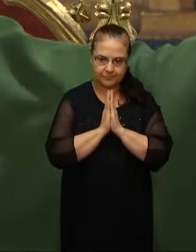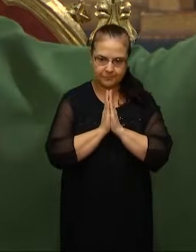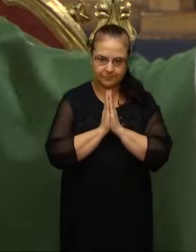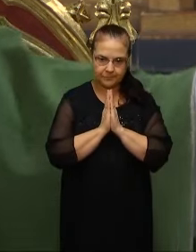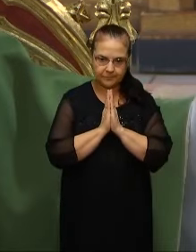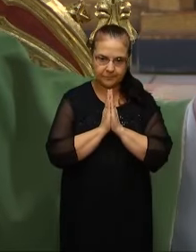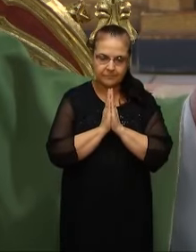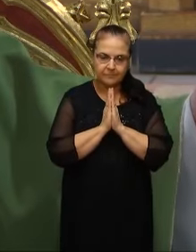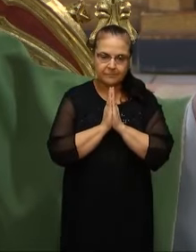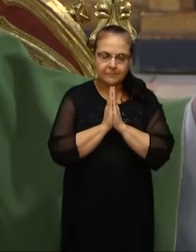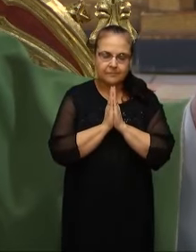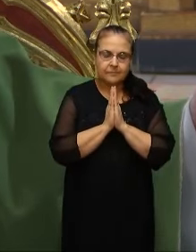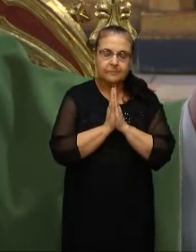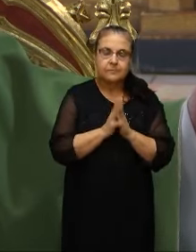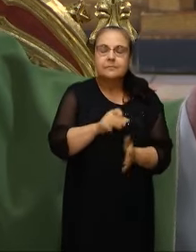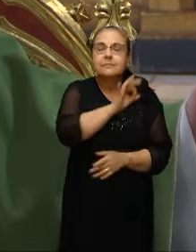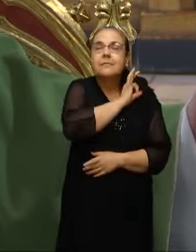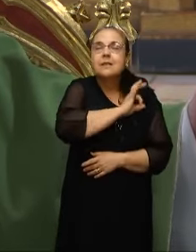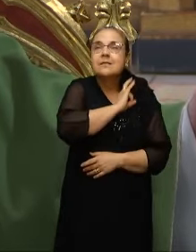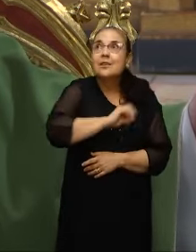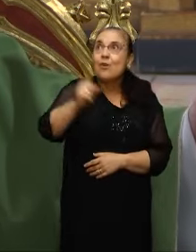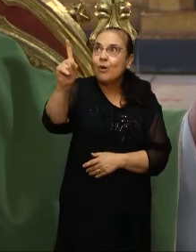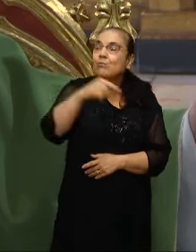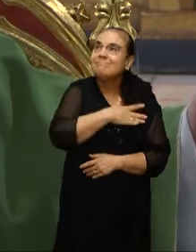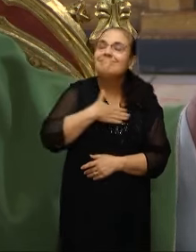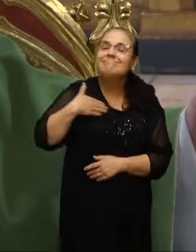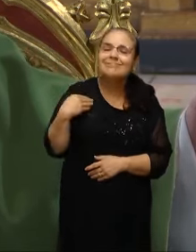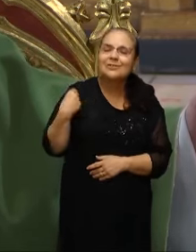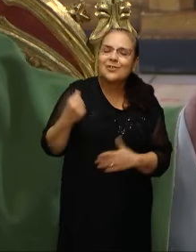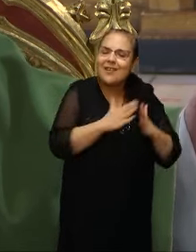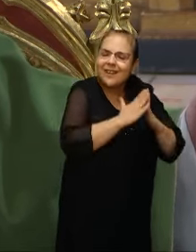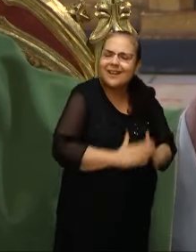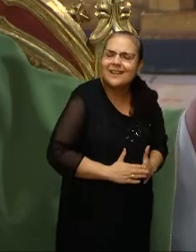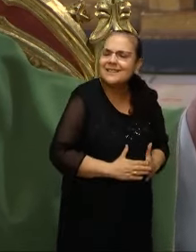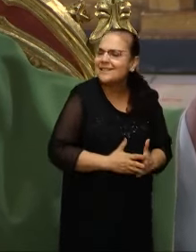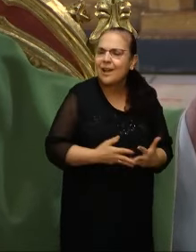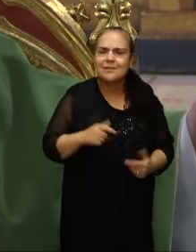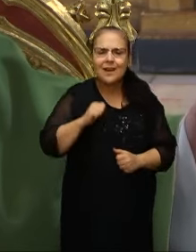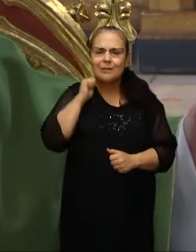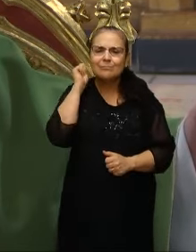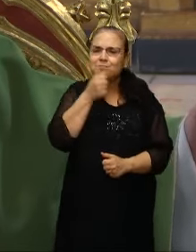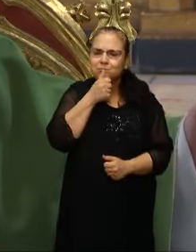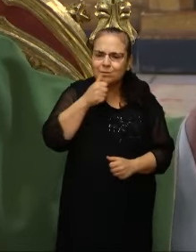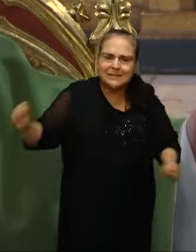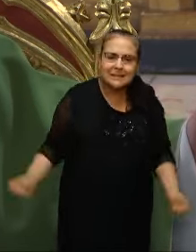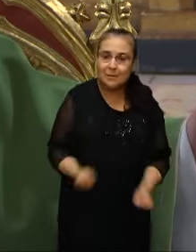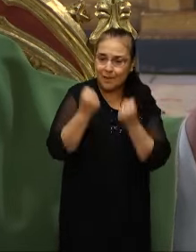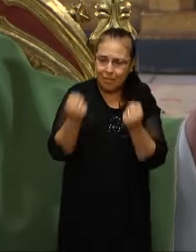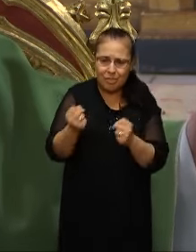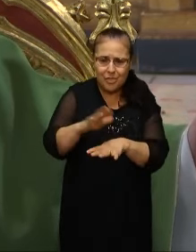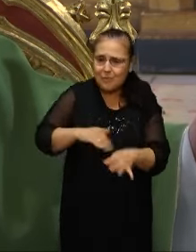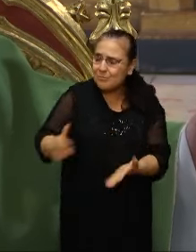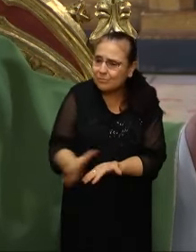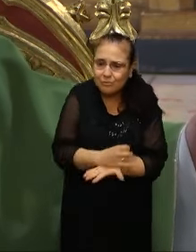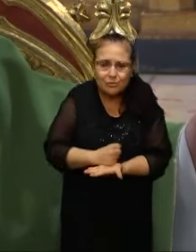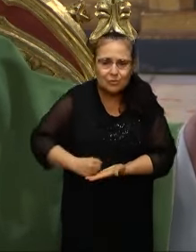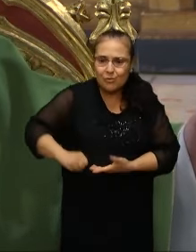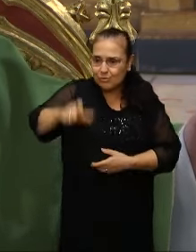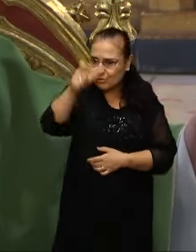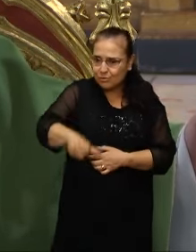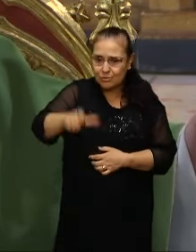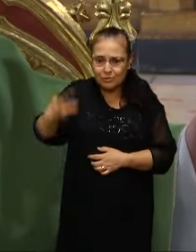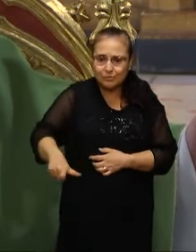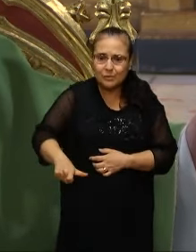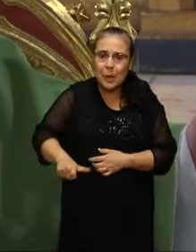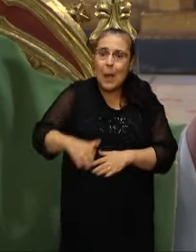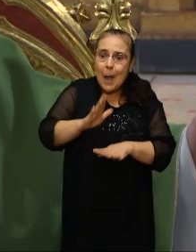oremos señor que has querido que tu iglesia sea Sacramento de salvación para todos los hombres